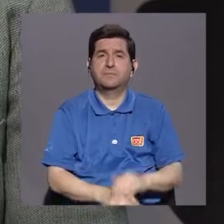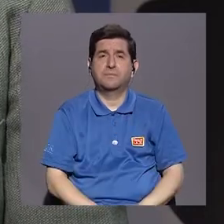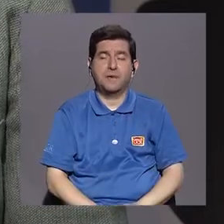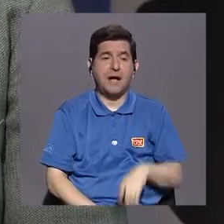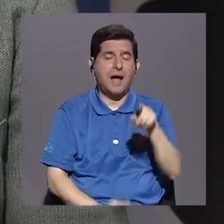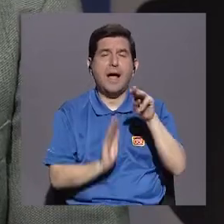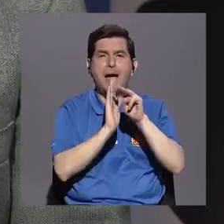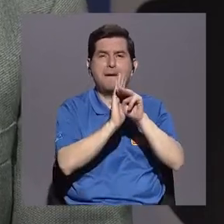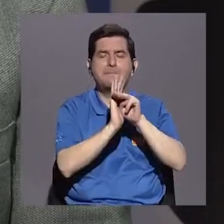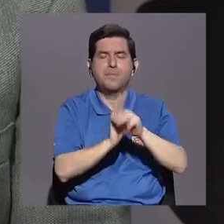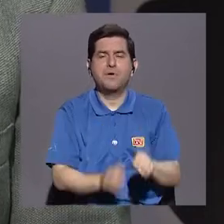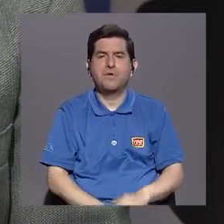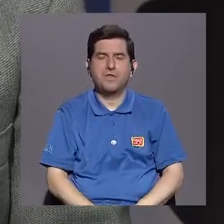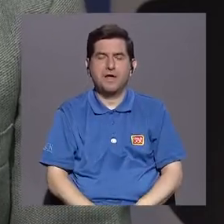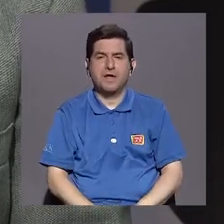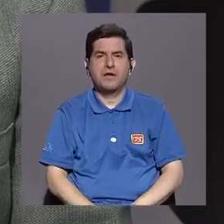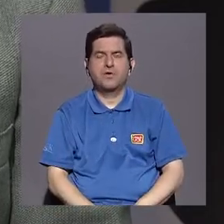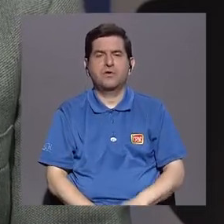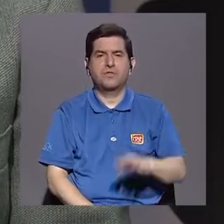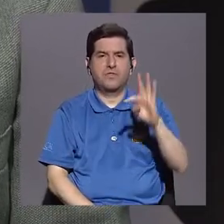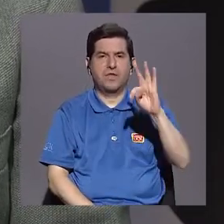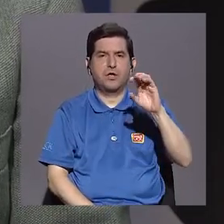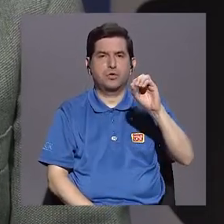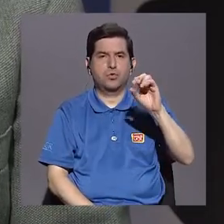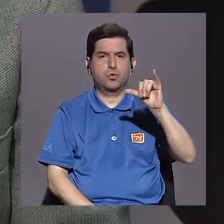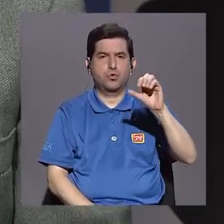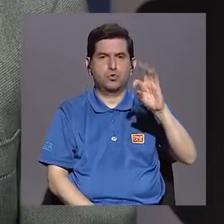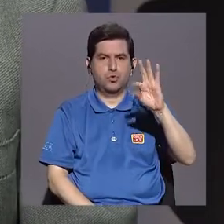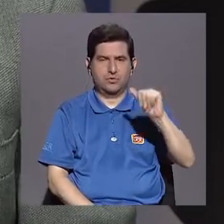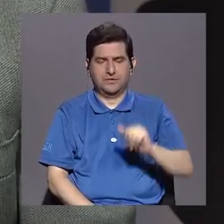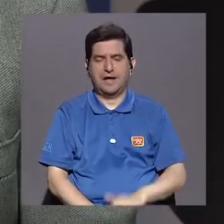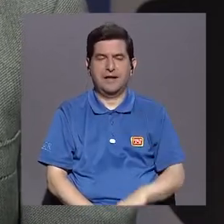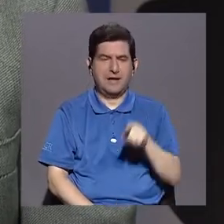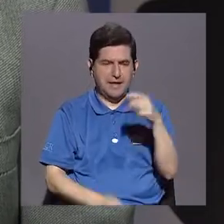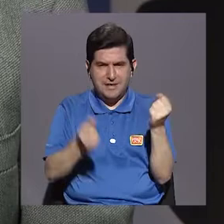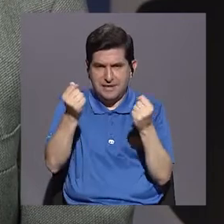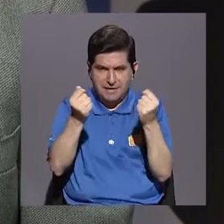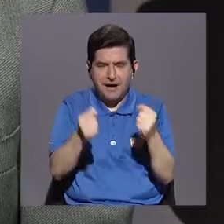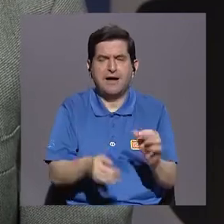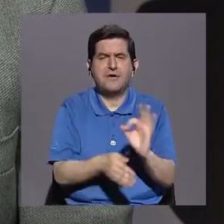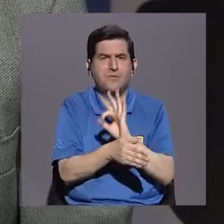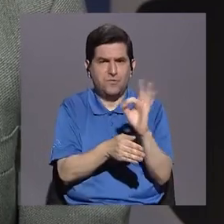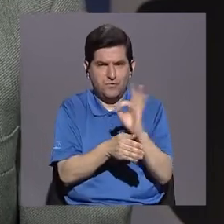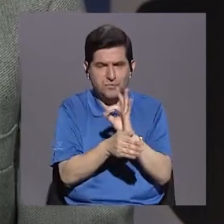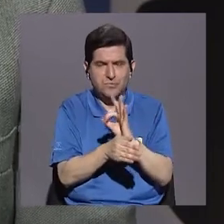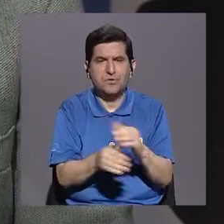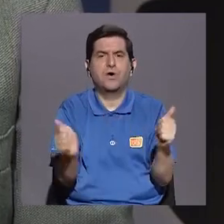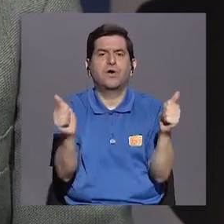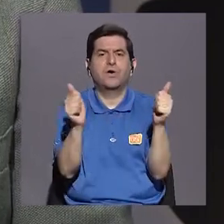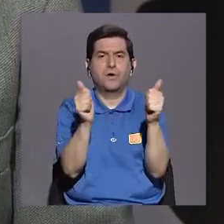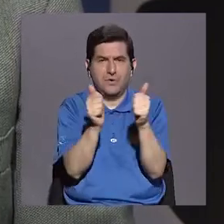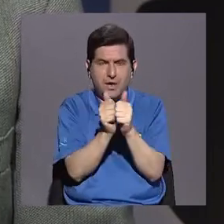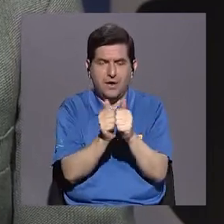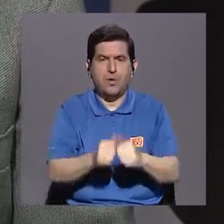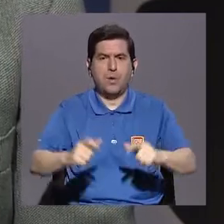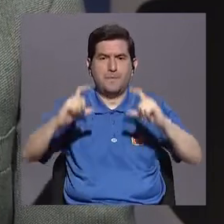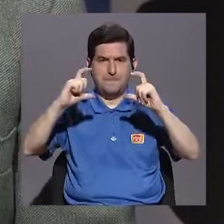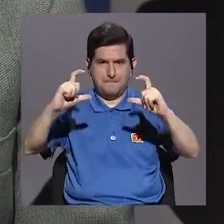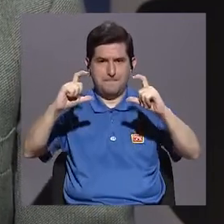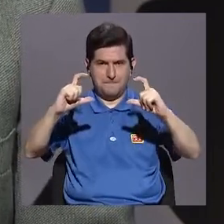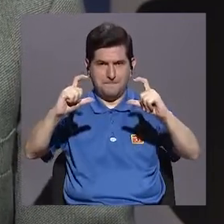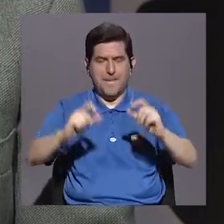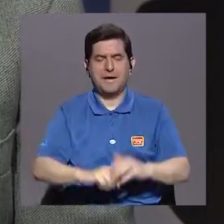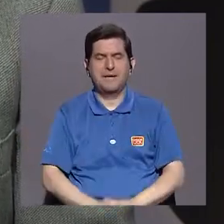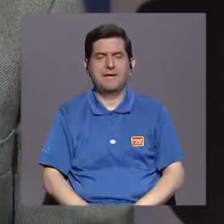el modelo mir hay de toyota que es un vehículo que funciona con pila de combustible